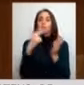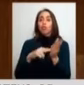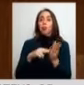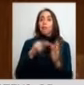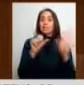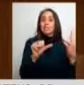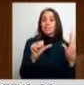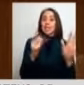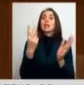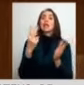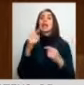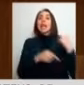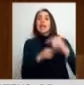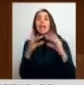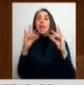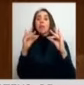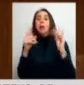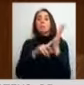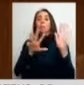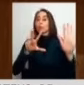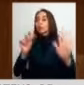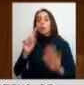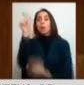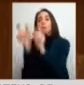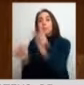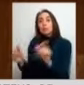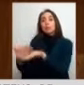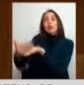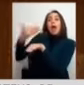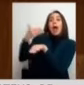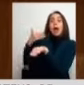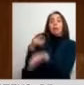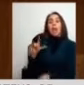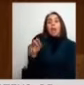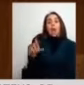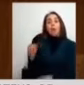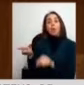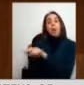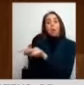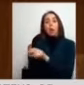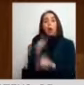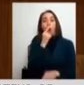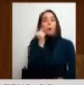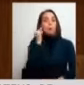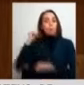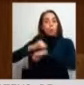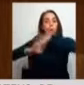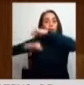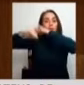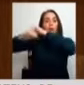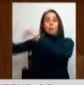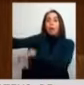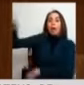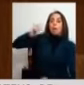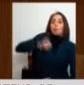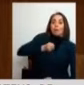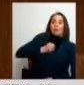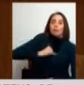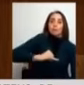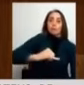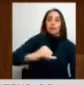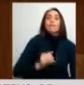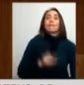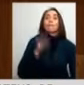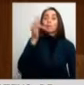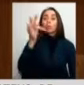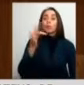80 que gente como laura rodríguez construyó para que otros son hombres y mujeres tomemos hoy día esa posta el futuro tiene el corazón